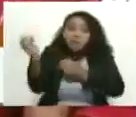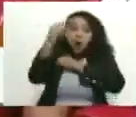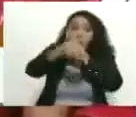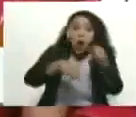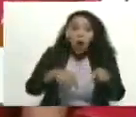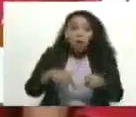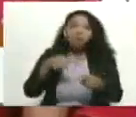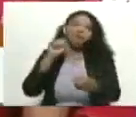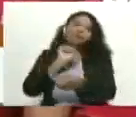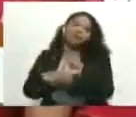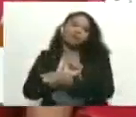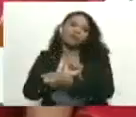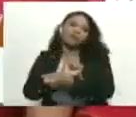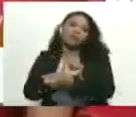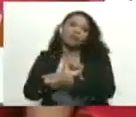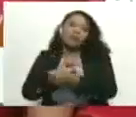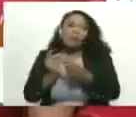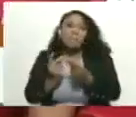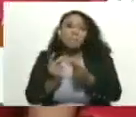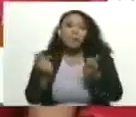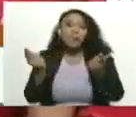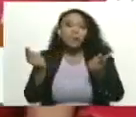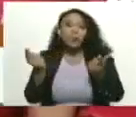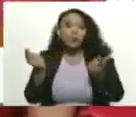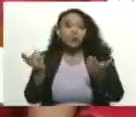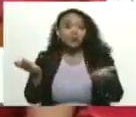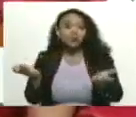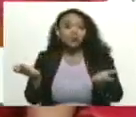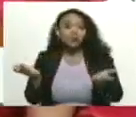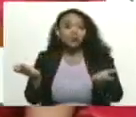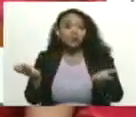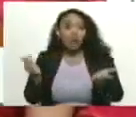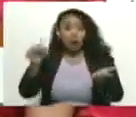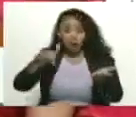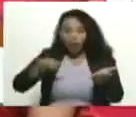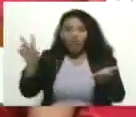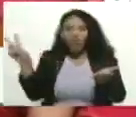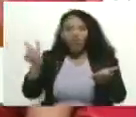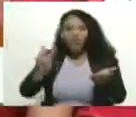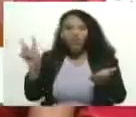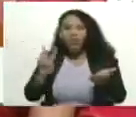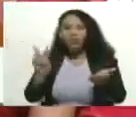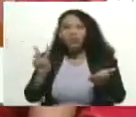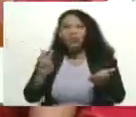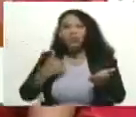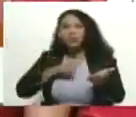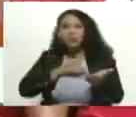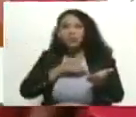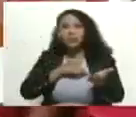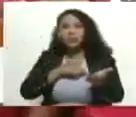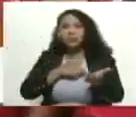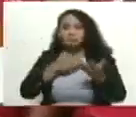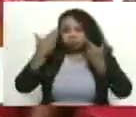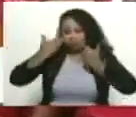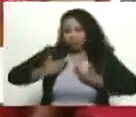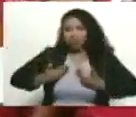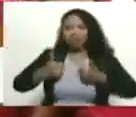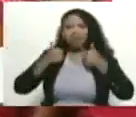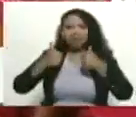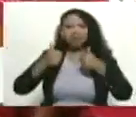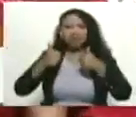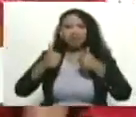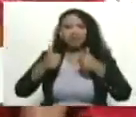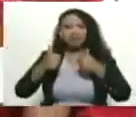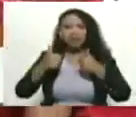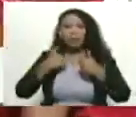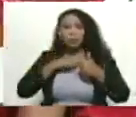Unidos, desaparecidos. Aquí en Venezuela, nosotros somos buena gente, pero le hemos dicho muy